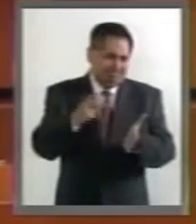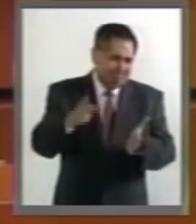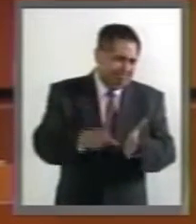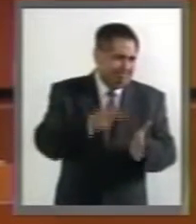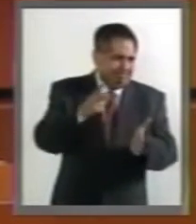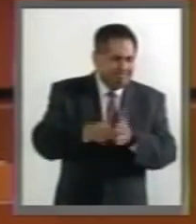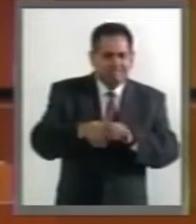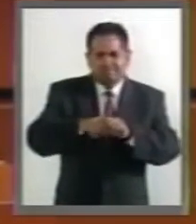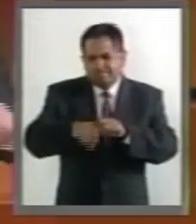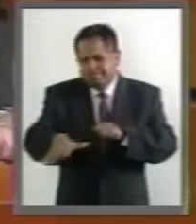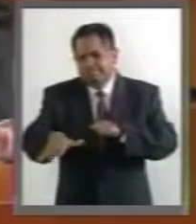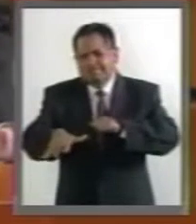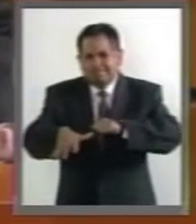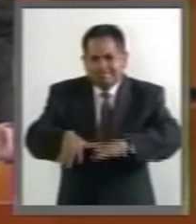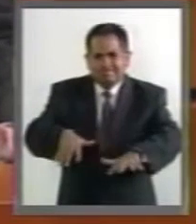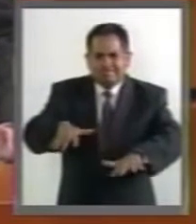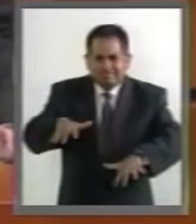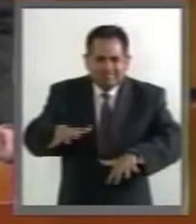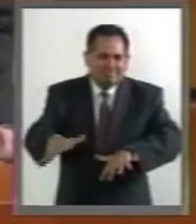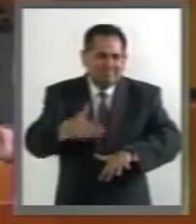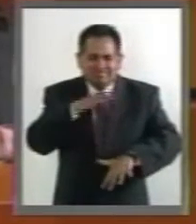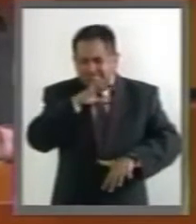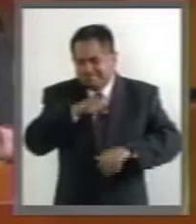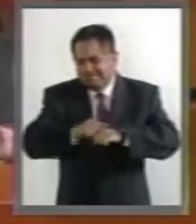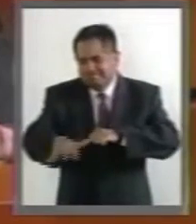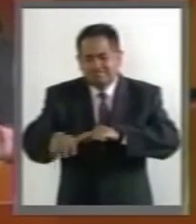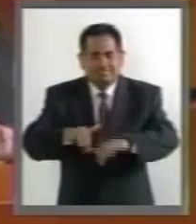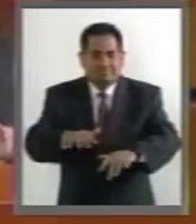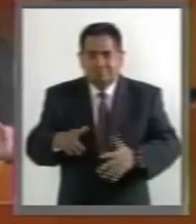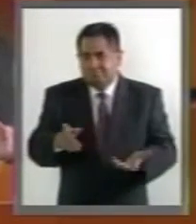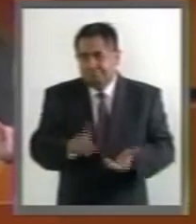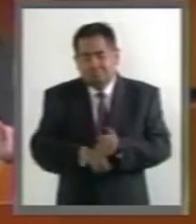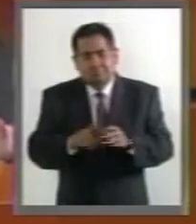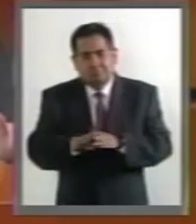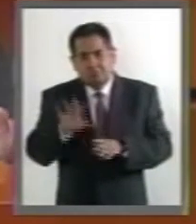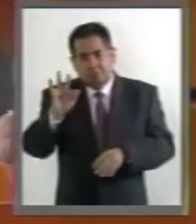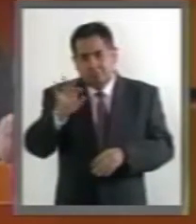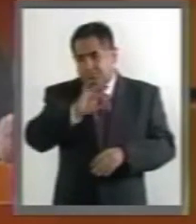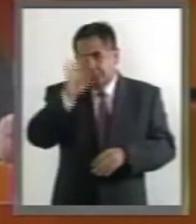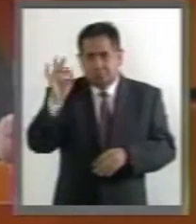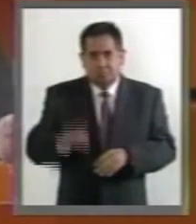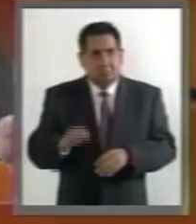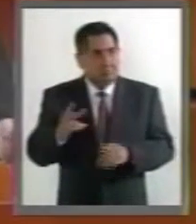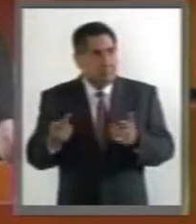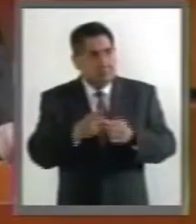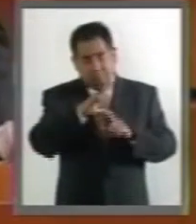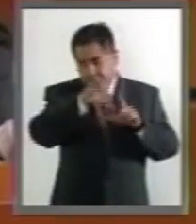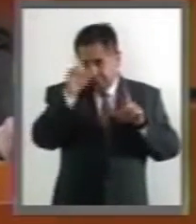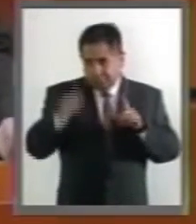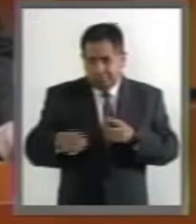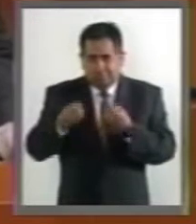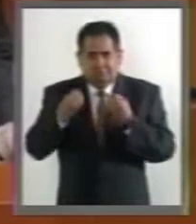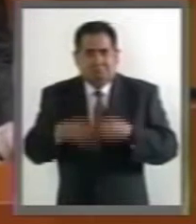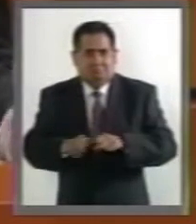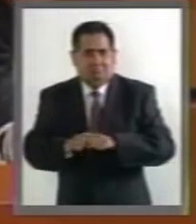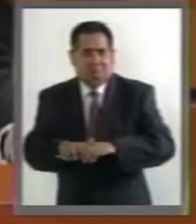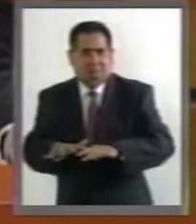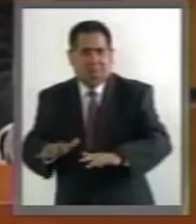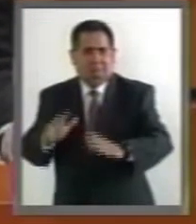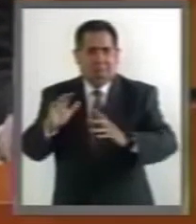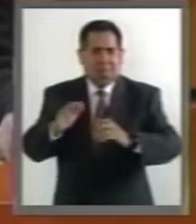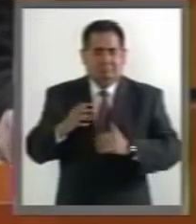ocurridos en la entidad representa el 40% del total nacional.